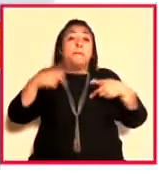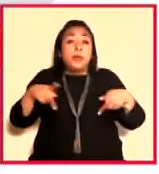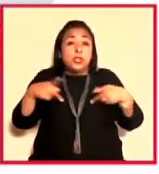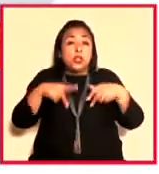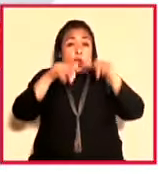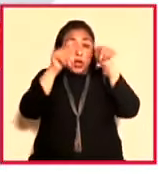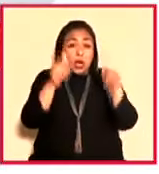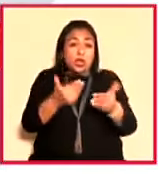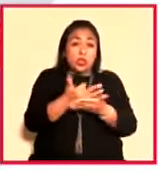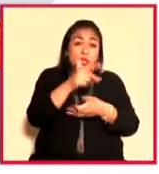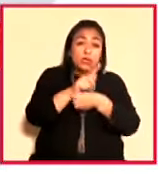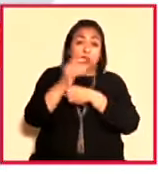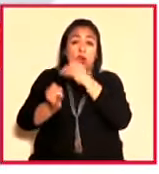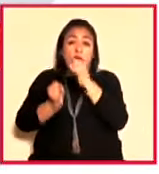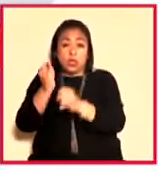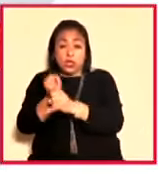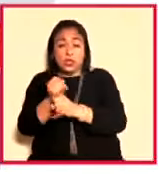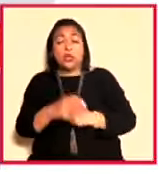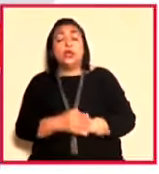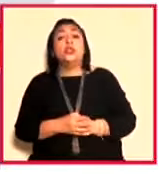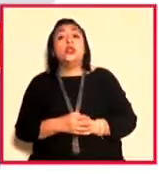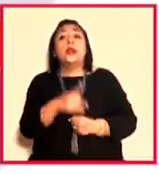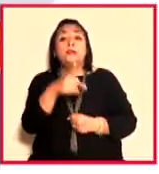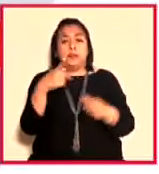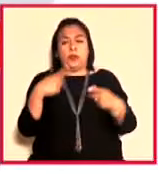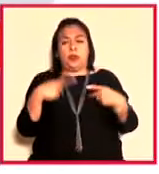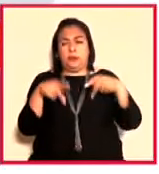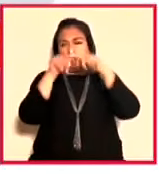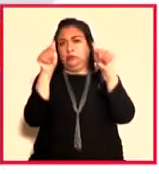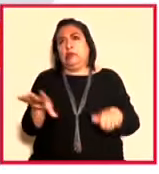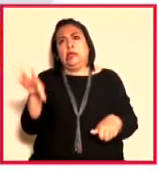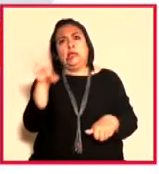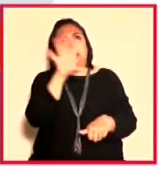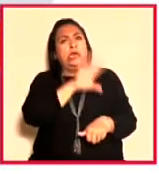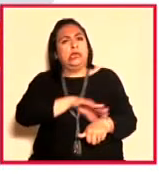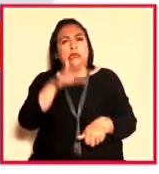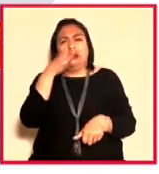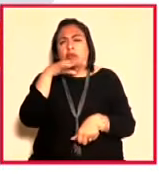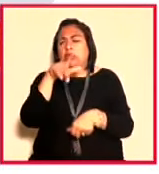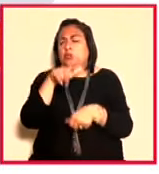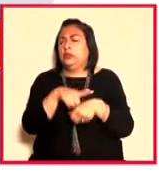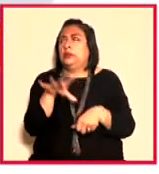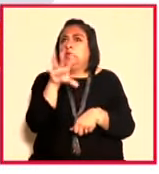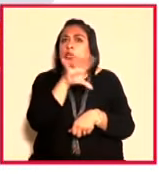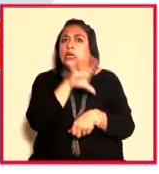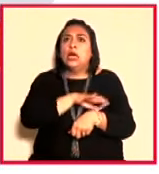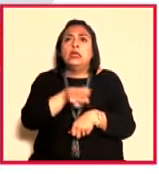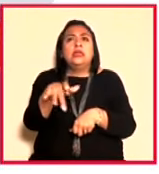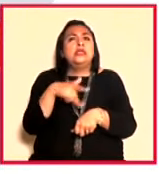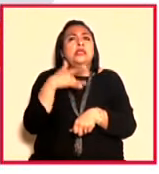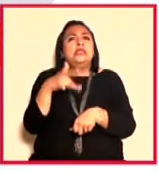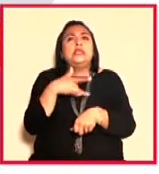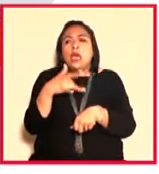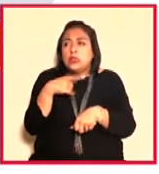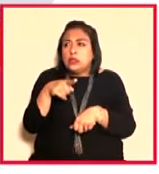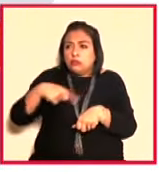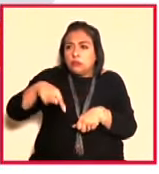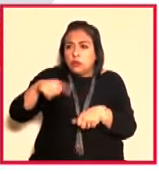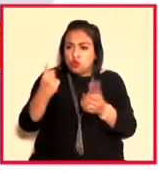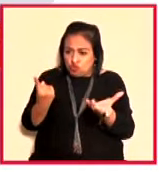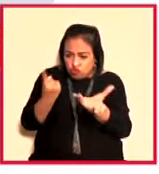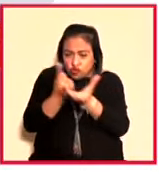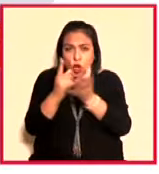internacionales. Los artistas encantan este festival porque ellos sienten que son parte de la comunidad. Pintamos